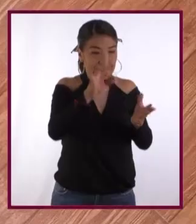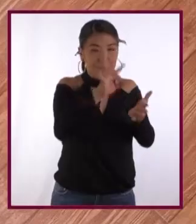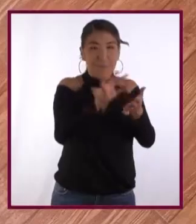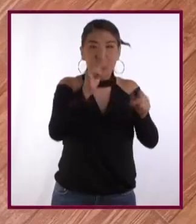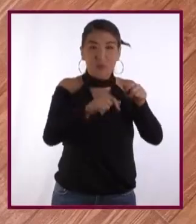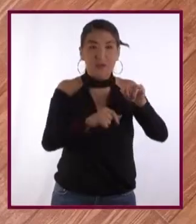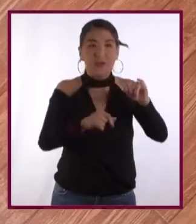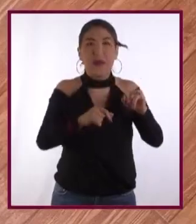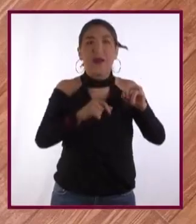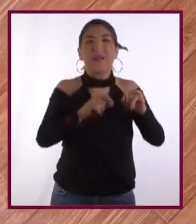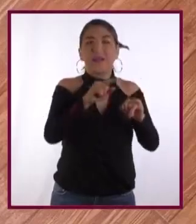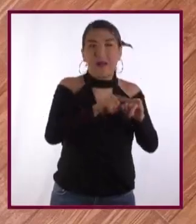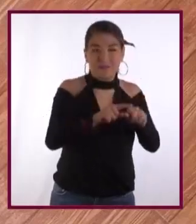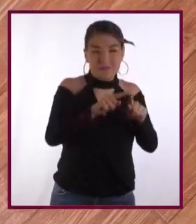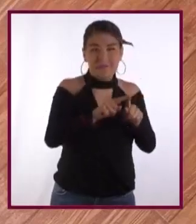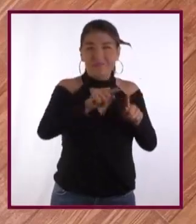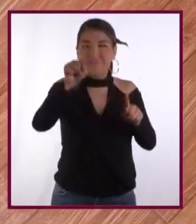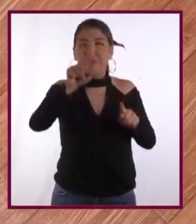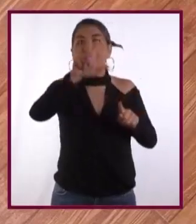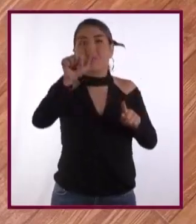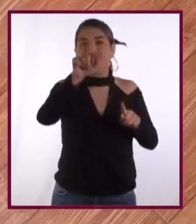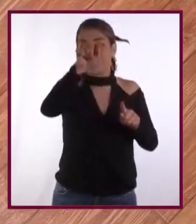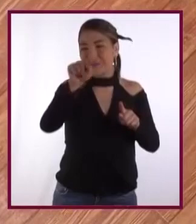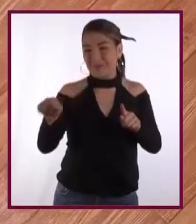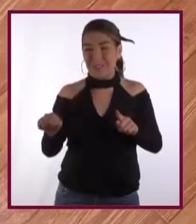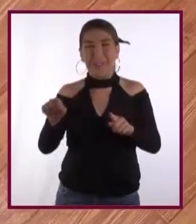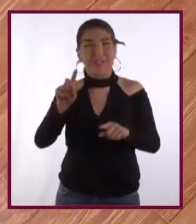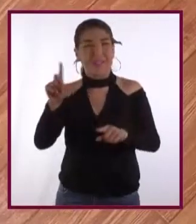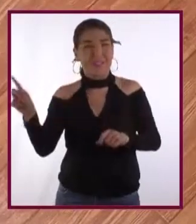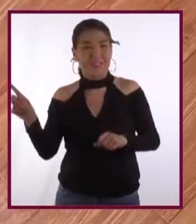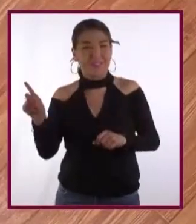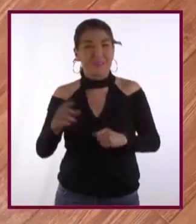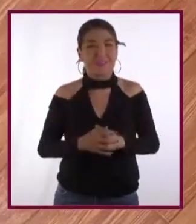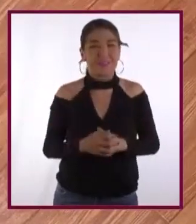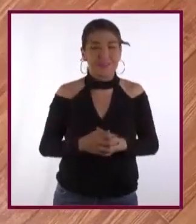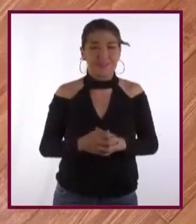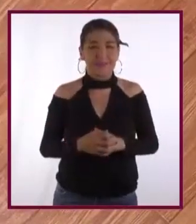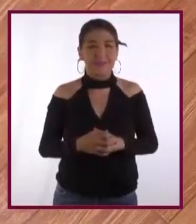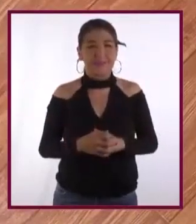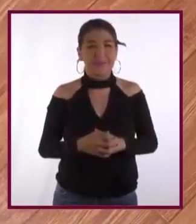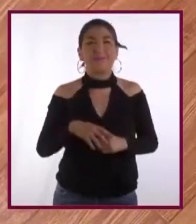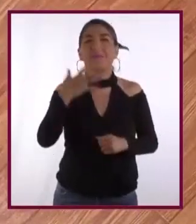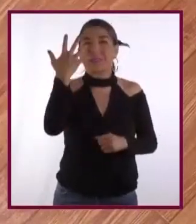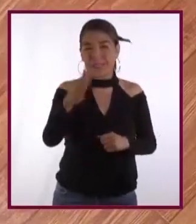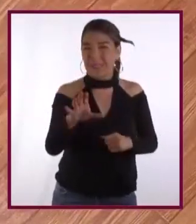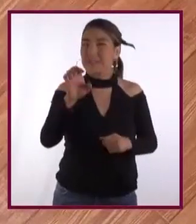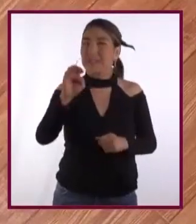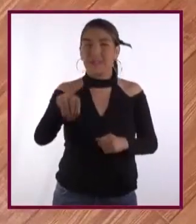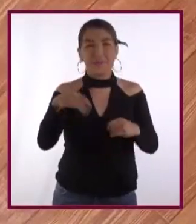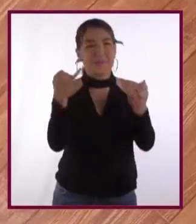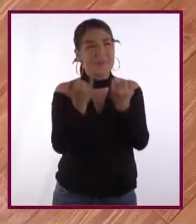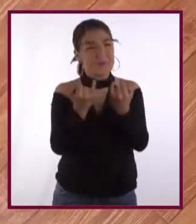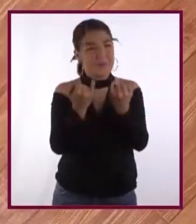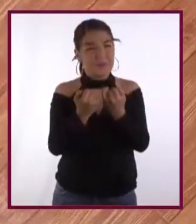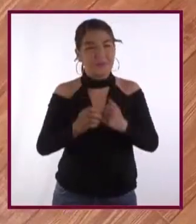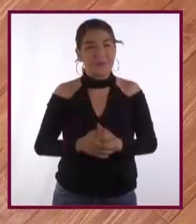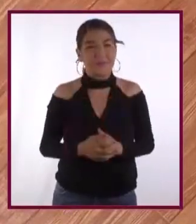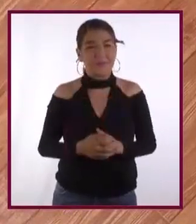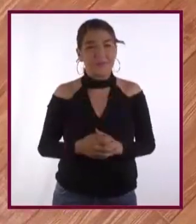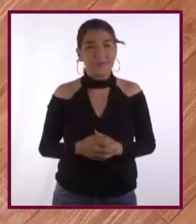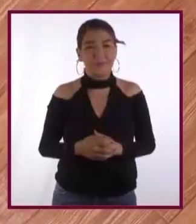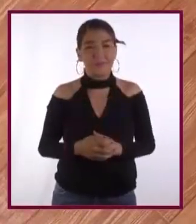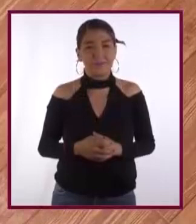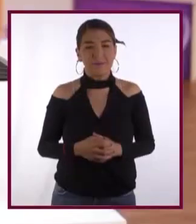línea inicial hacia arriba y a la derecha. Esta segunda línea será también de 10 centímetros.